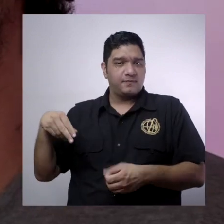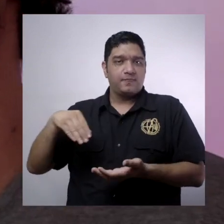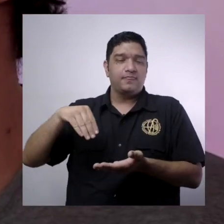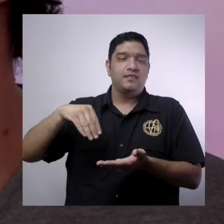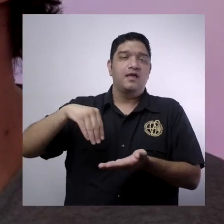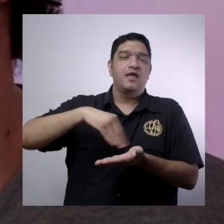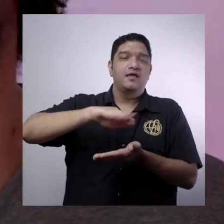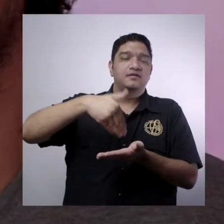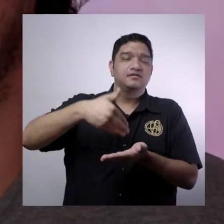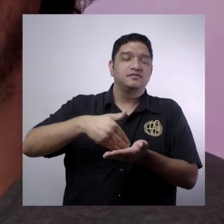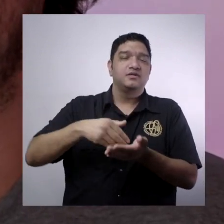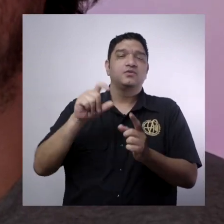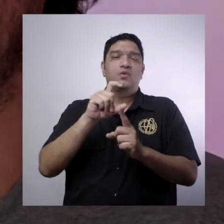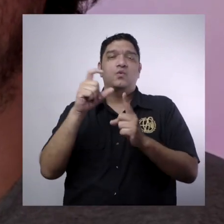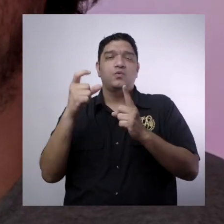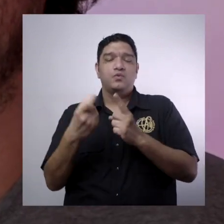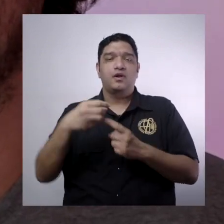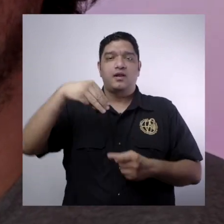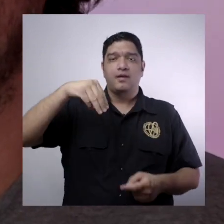Metropolitano,